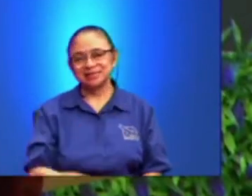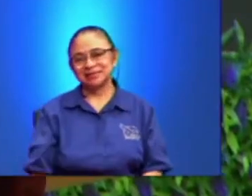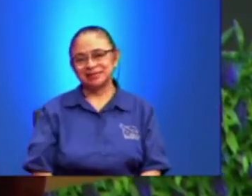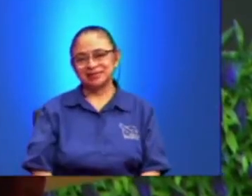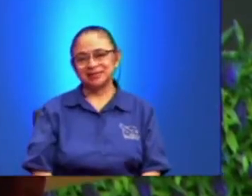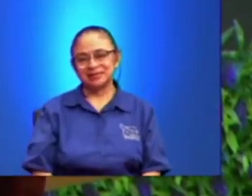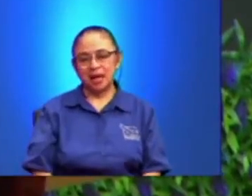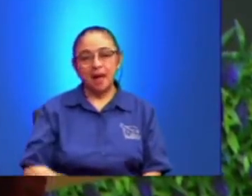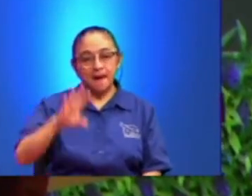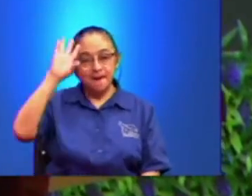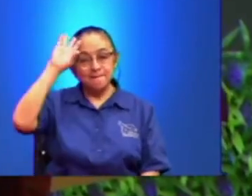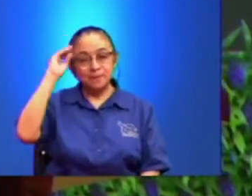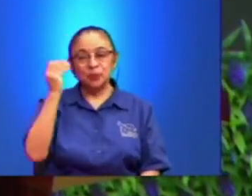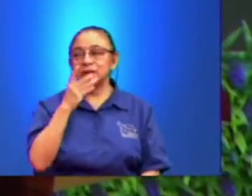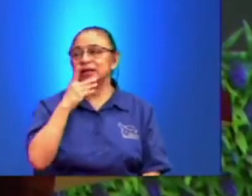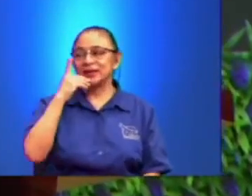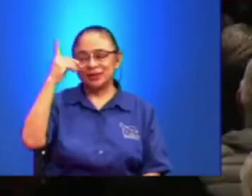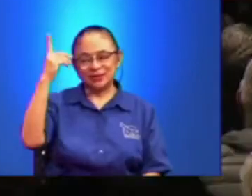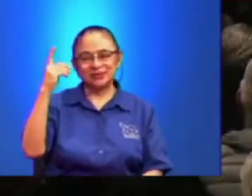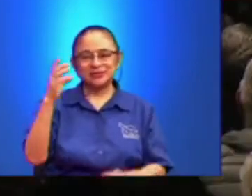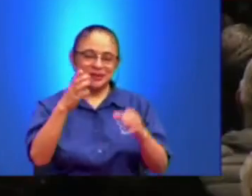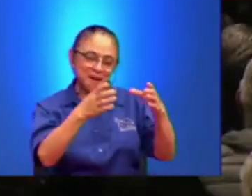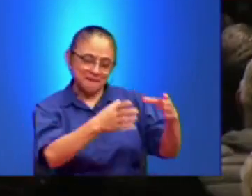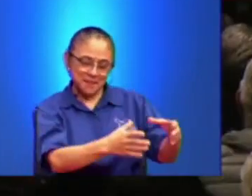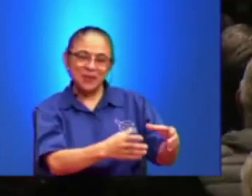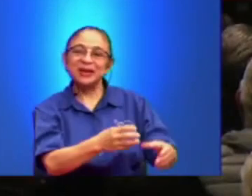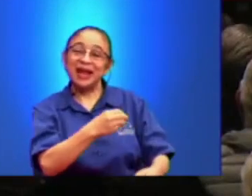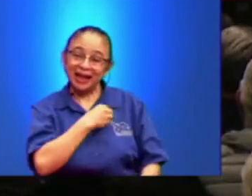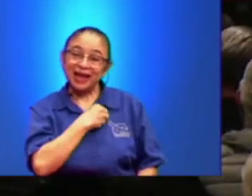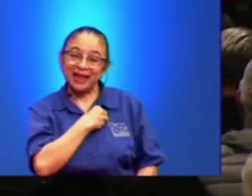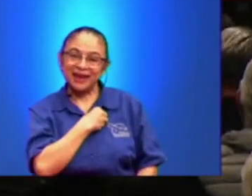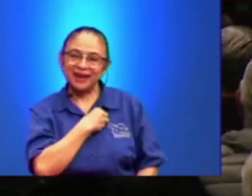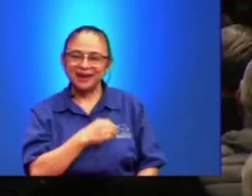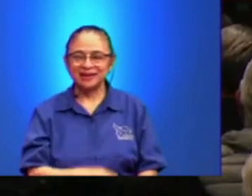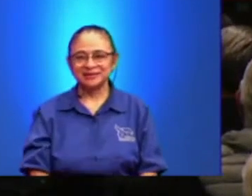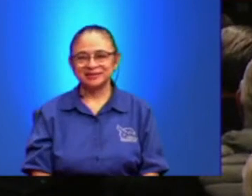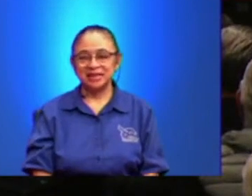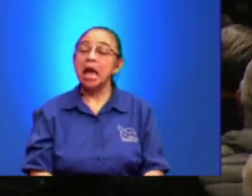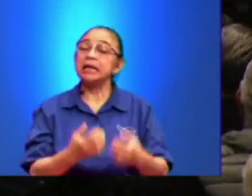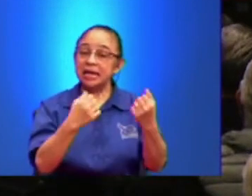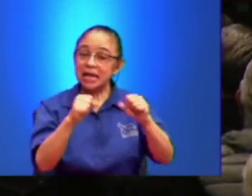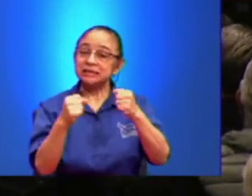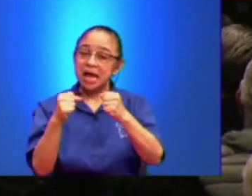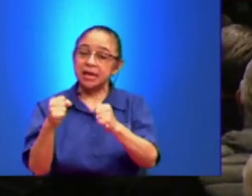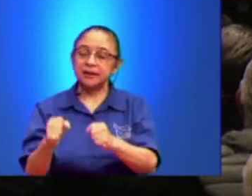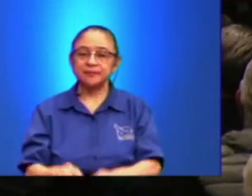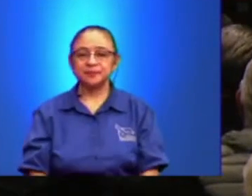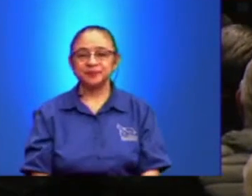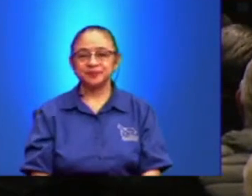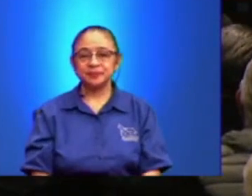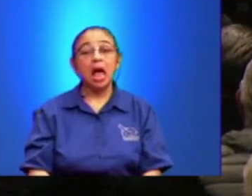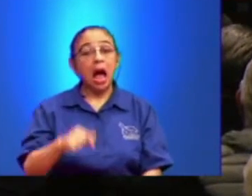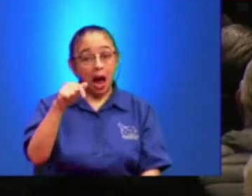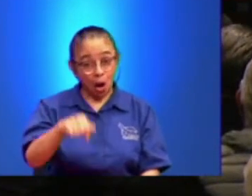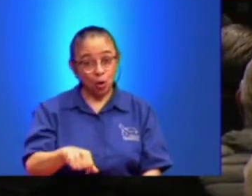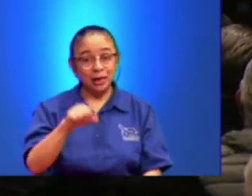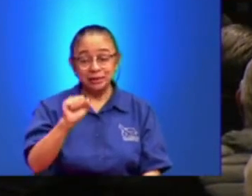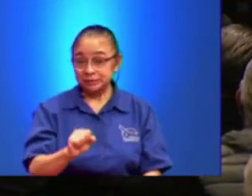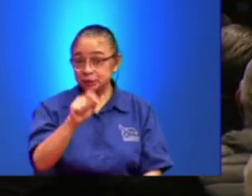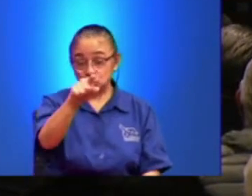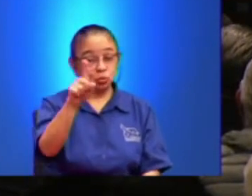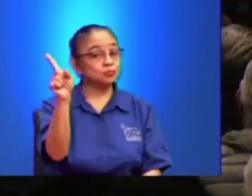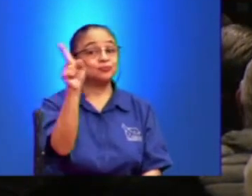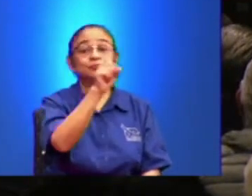porque dios pone el querer y el hacer ahora si no lo